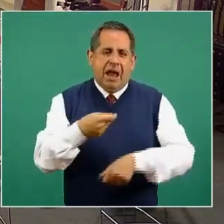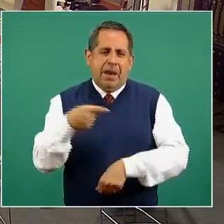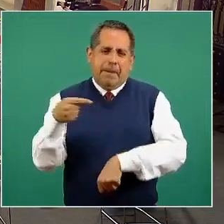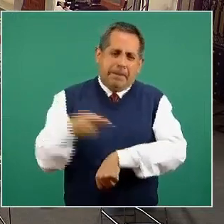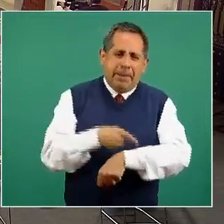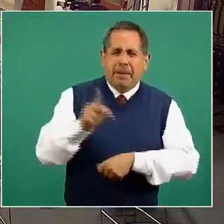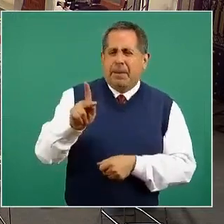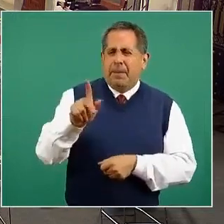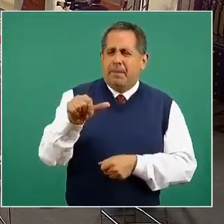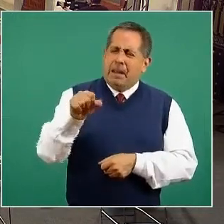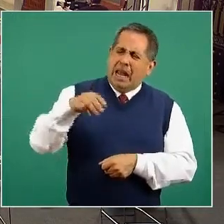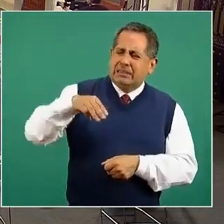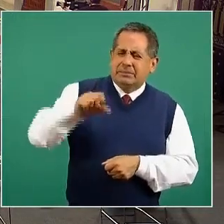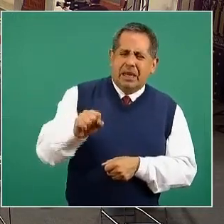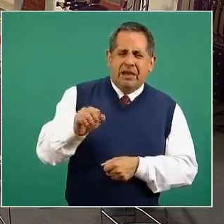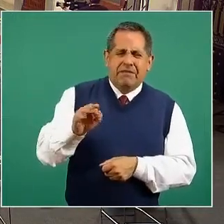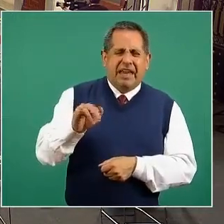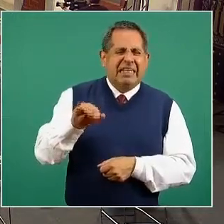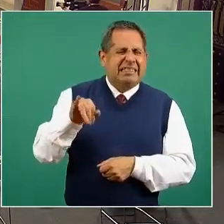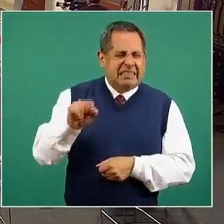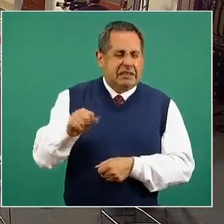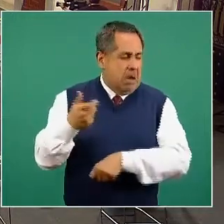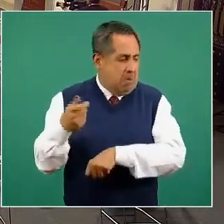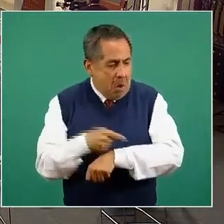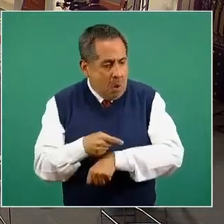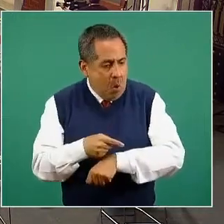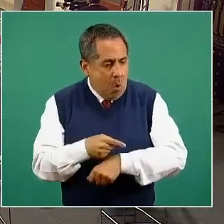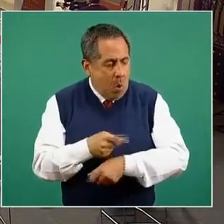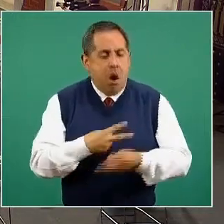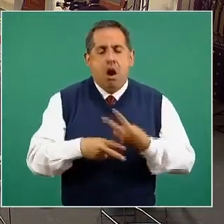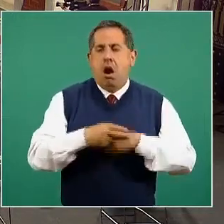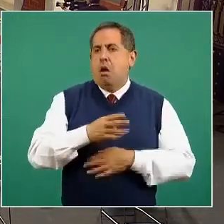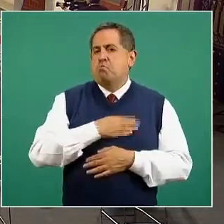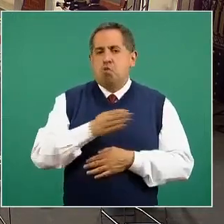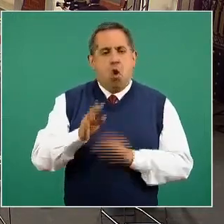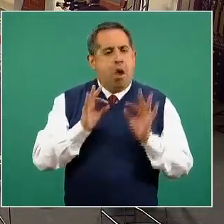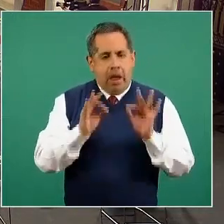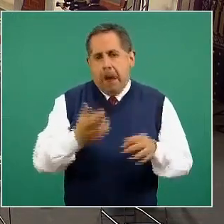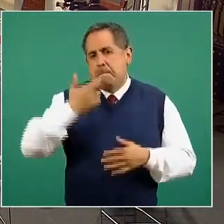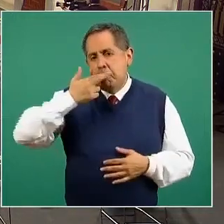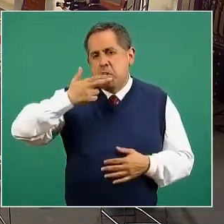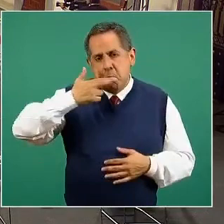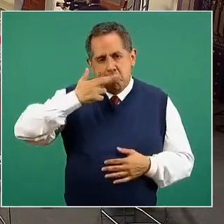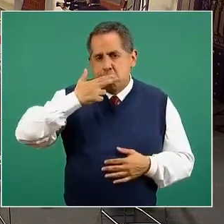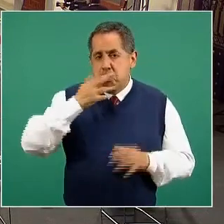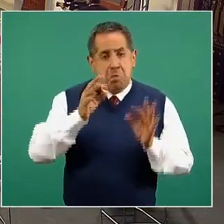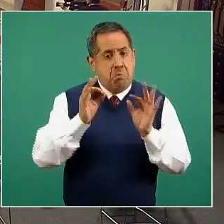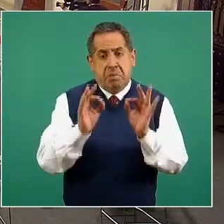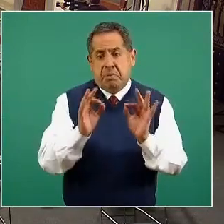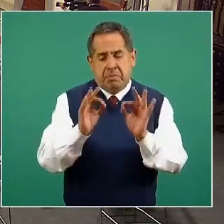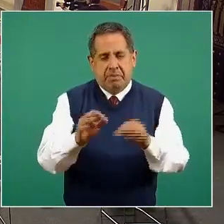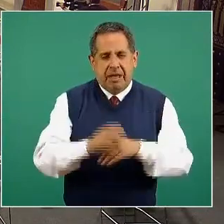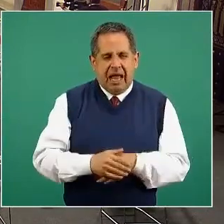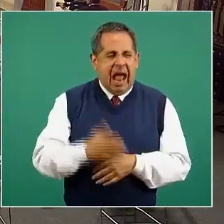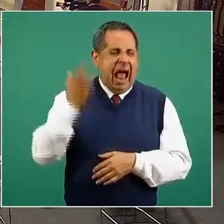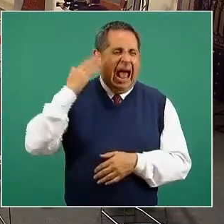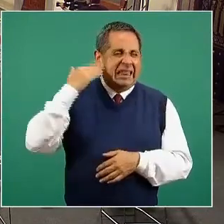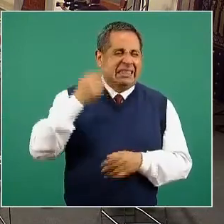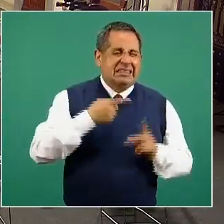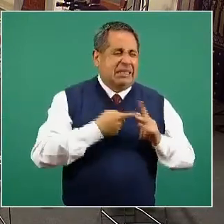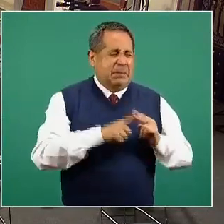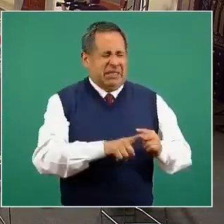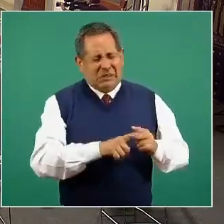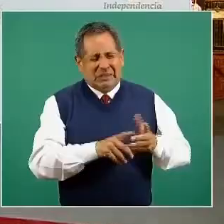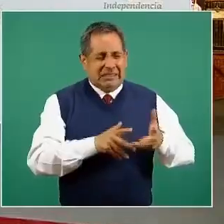las primeras 24 horas de su afección y respondió muy satisfactoriamente. La afección original que tenía, que